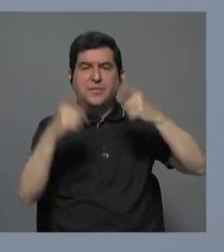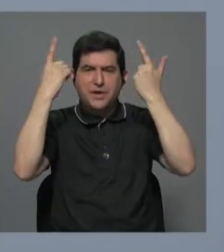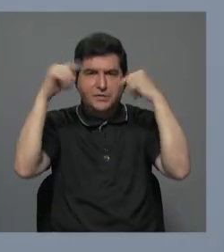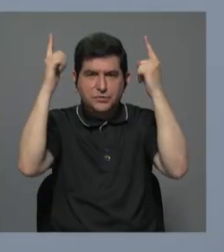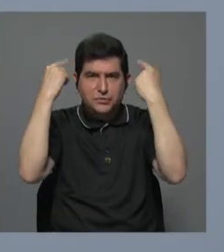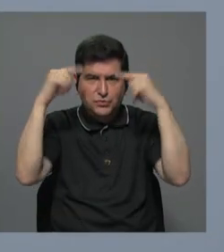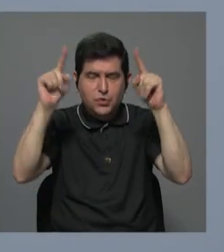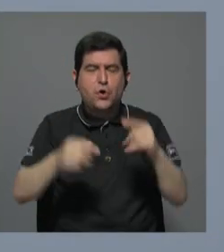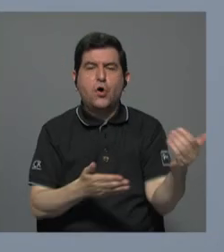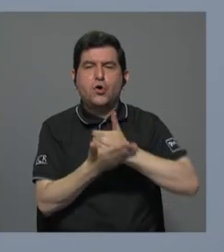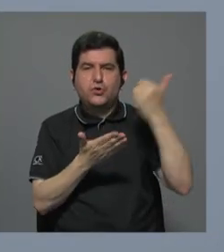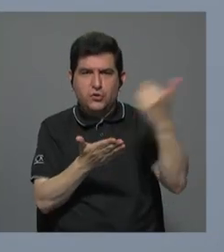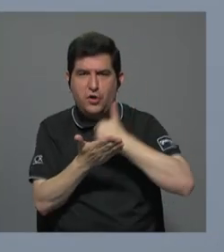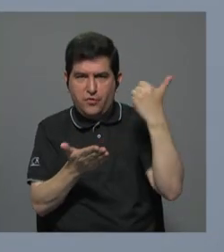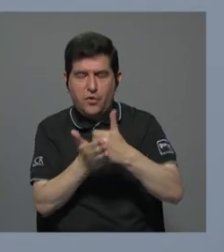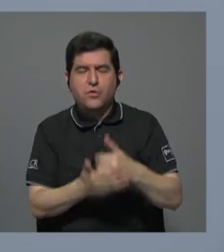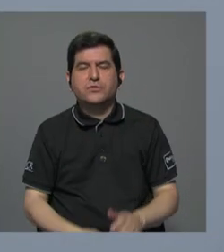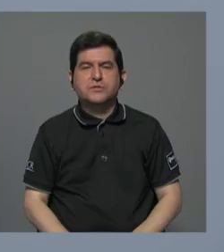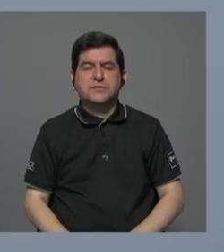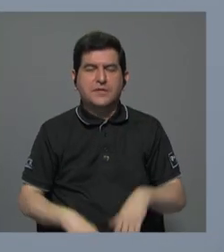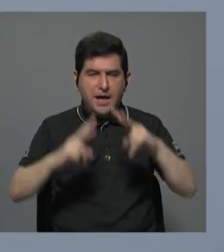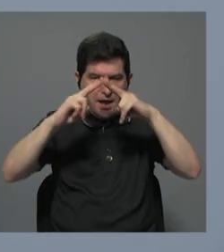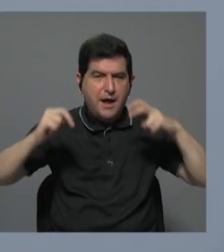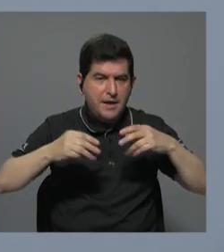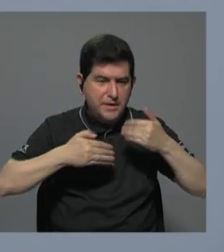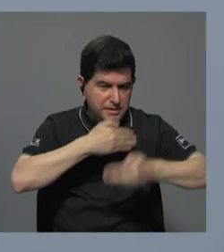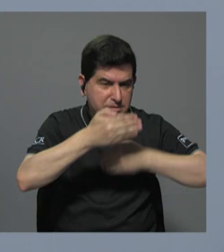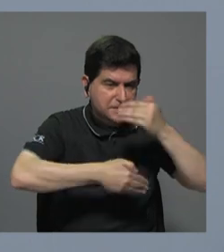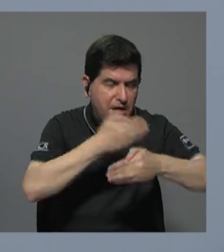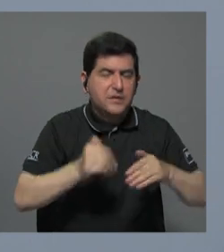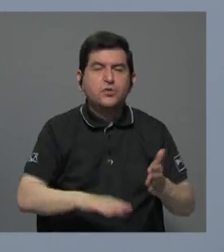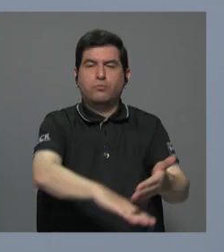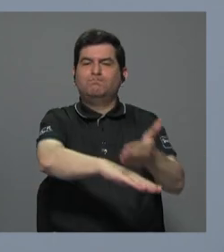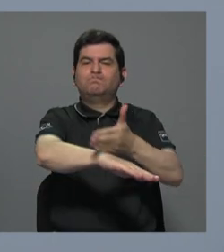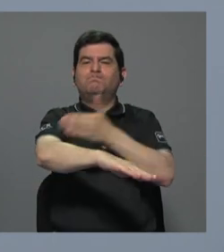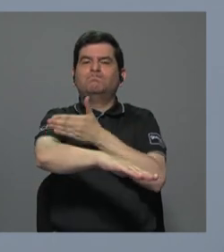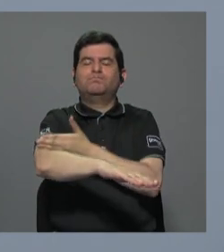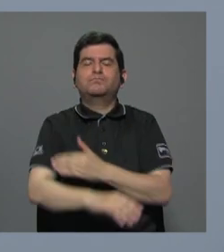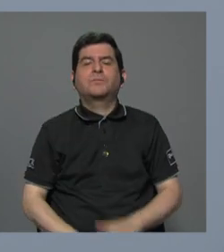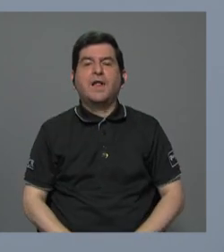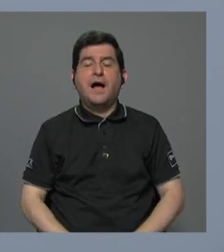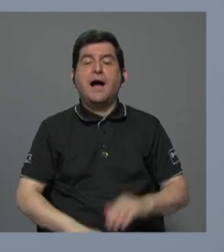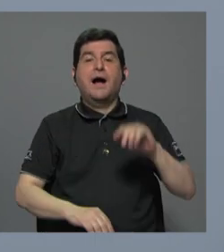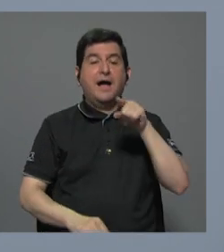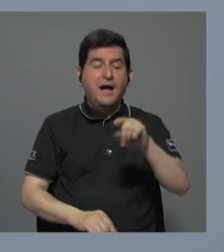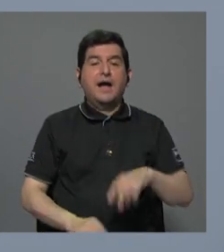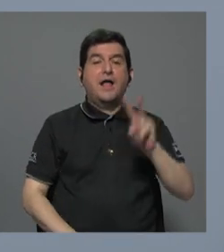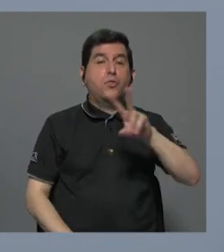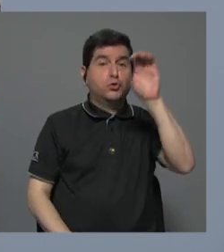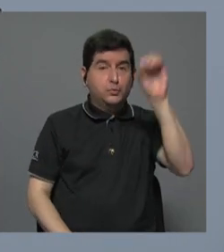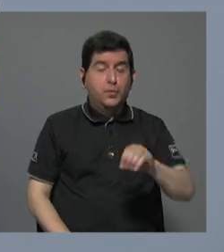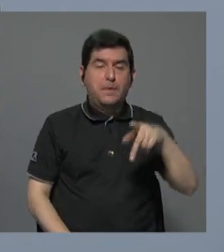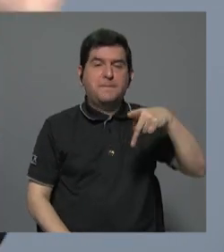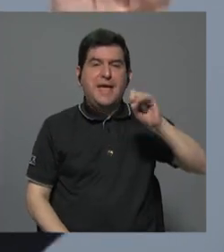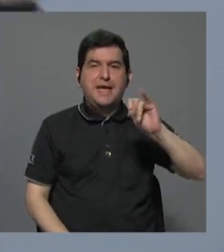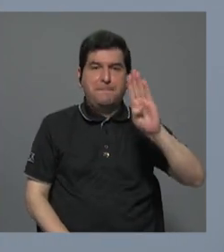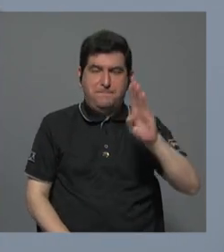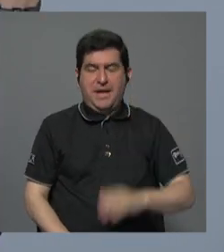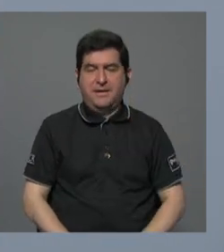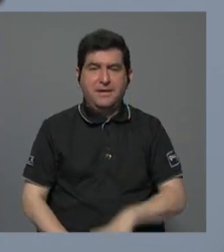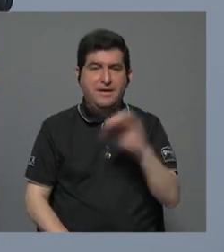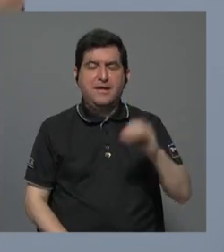de los recursos con trazabilidad nosotros podemos avanzar sobre una línea de crecimiento de 2 por ciento del producto interno bruto